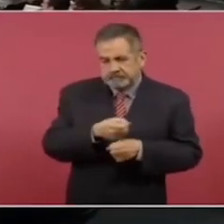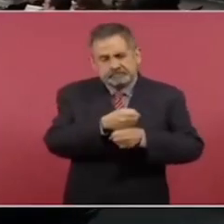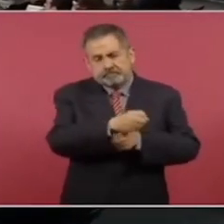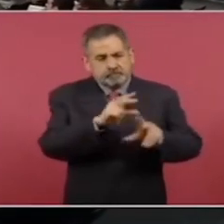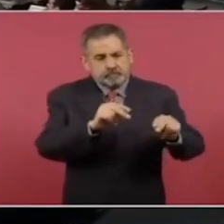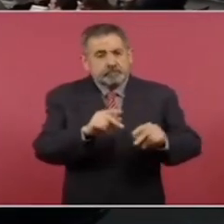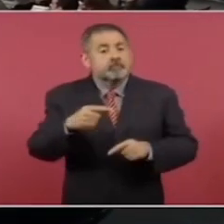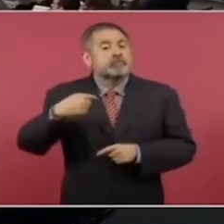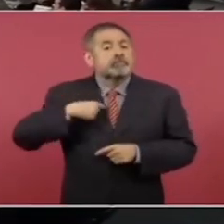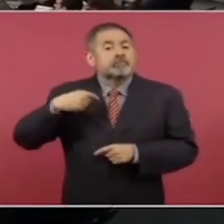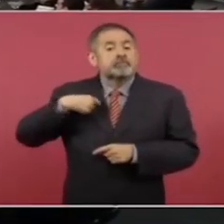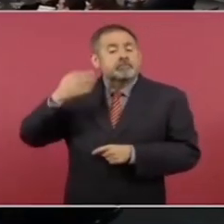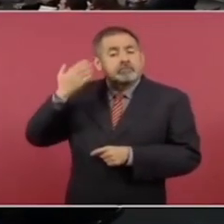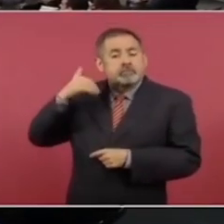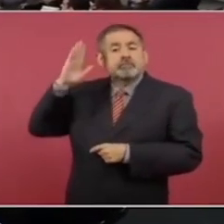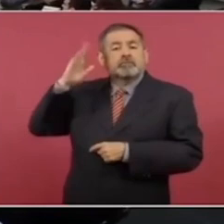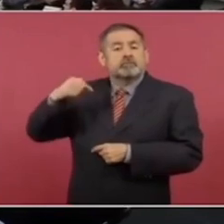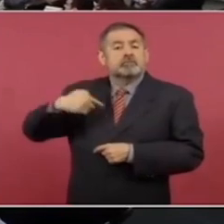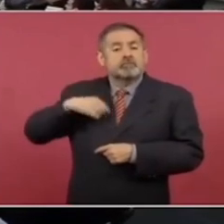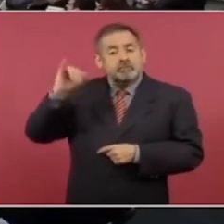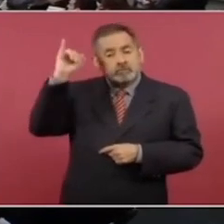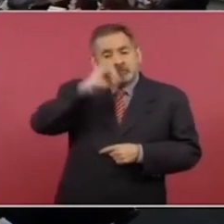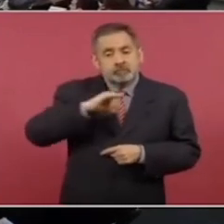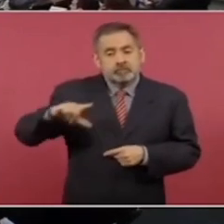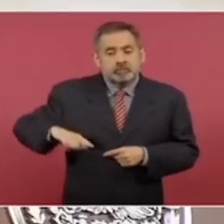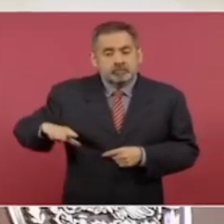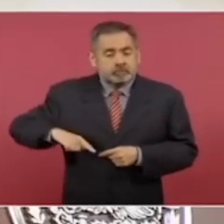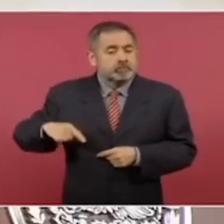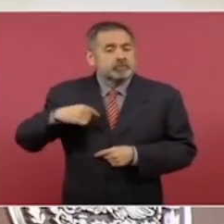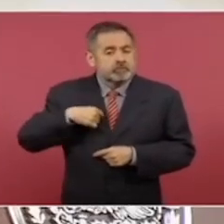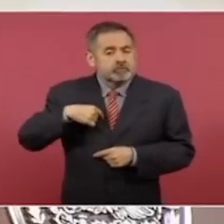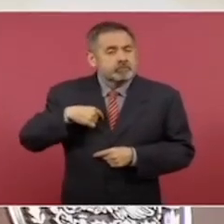Cuando yo fui jefe de gobierno, creo que